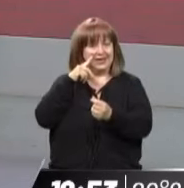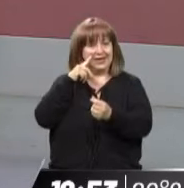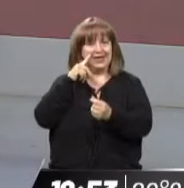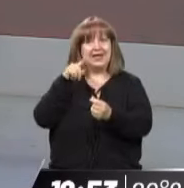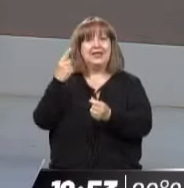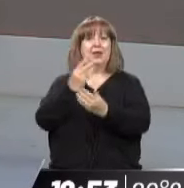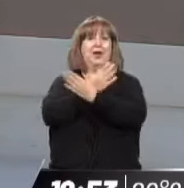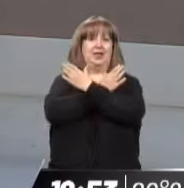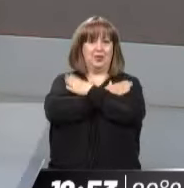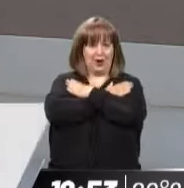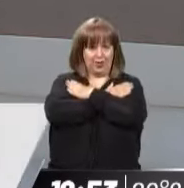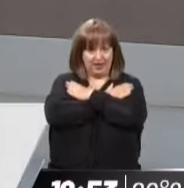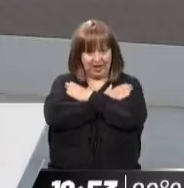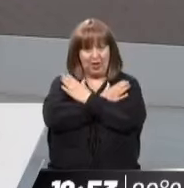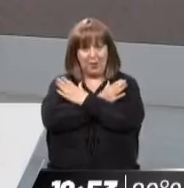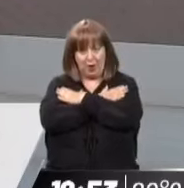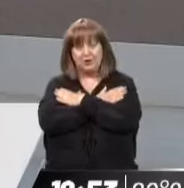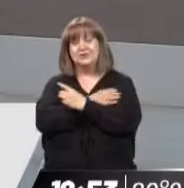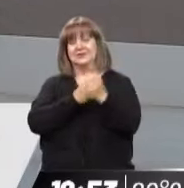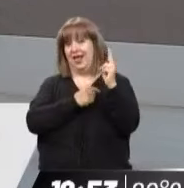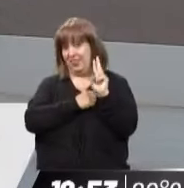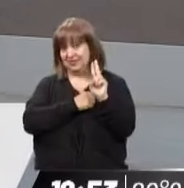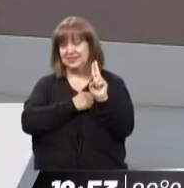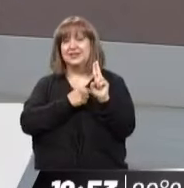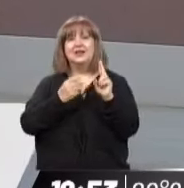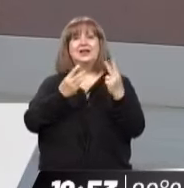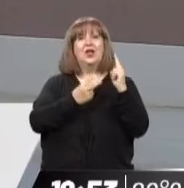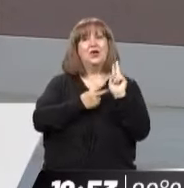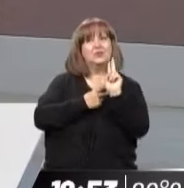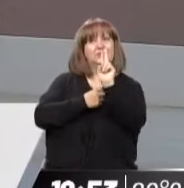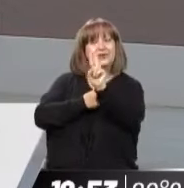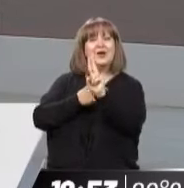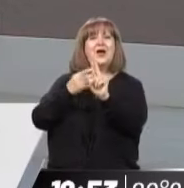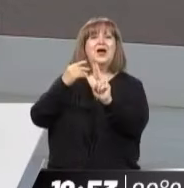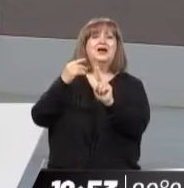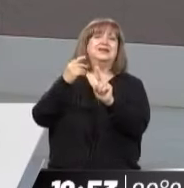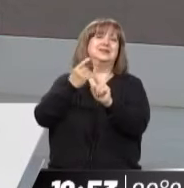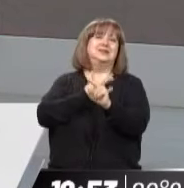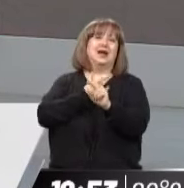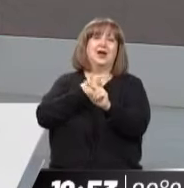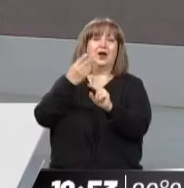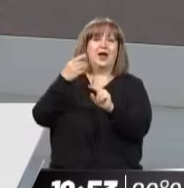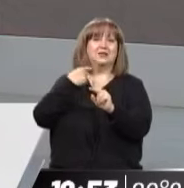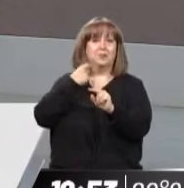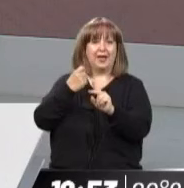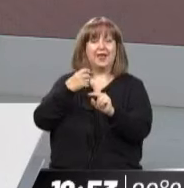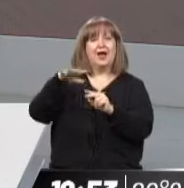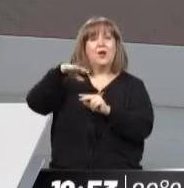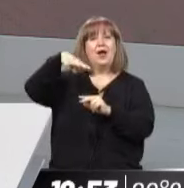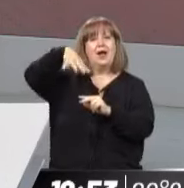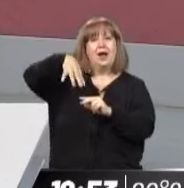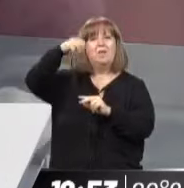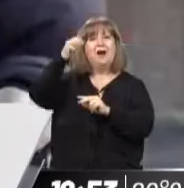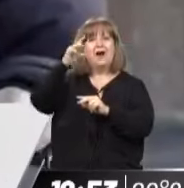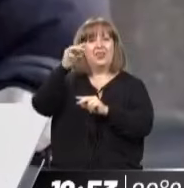¿no? El motorcito. Bueno, llegaron a Madrid, en la ciudad donde él está jugando. La verdad es que